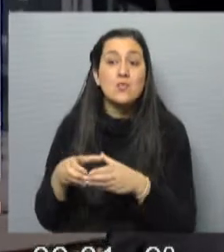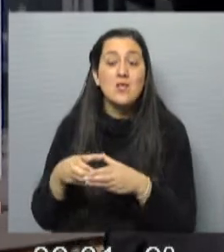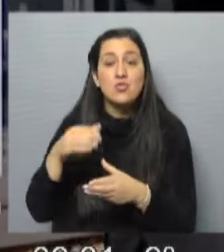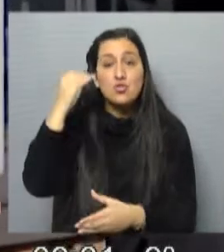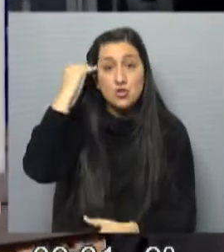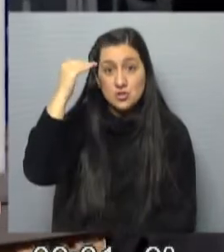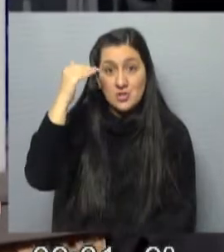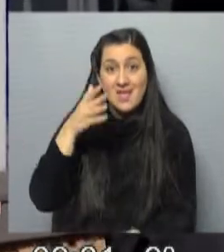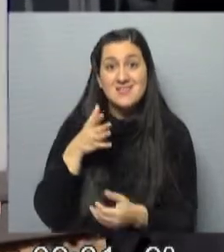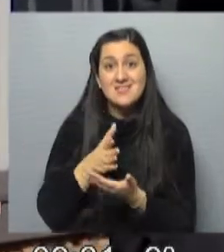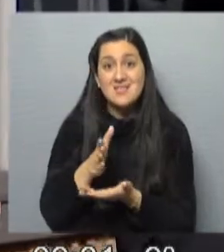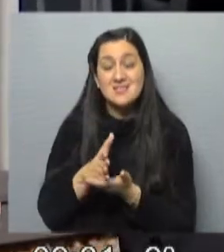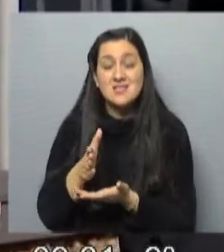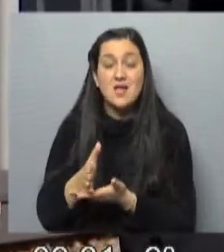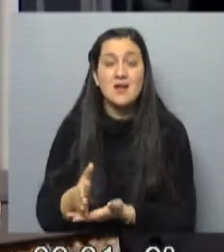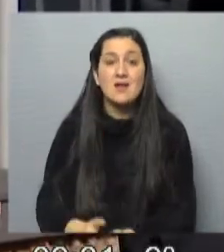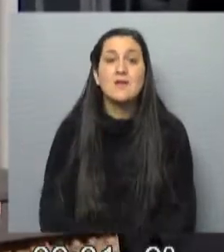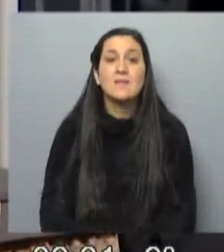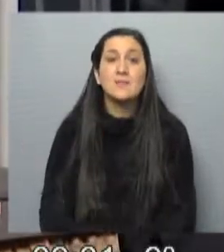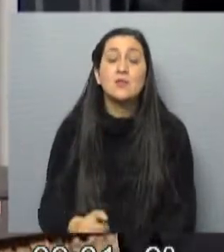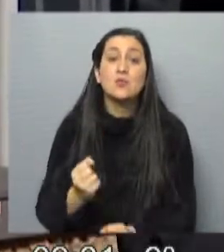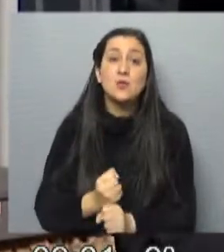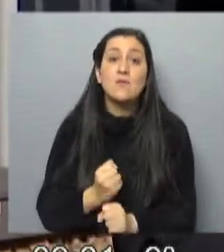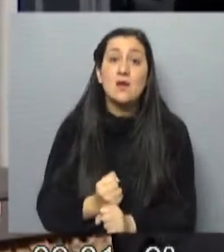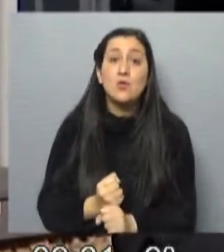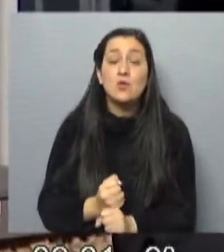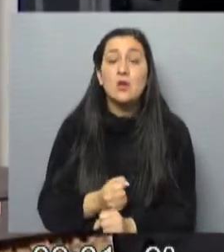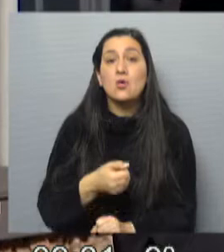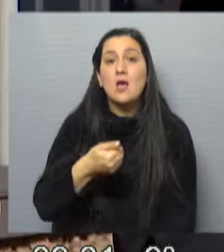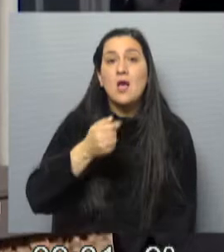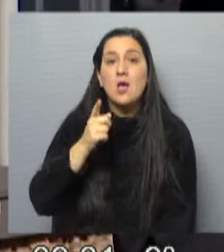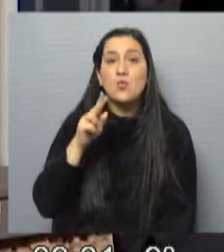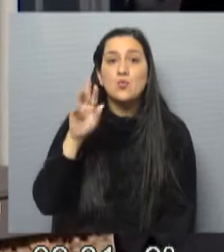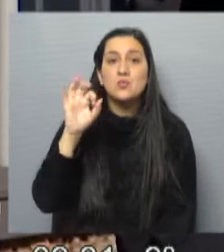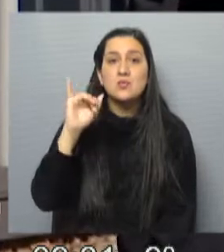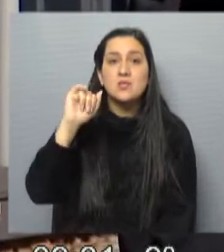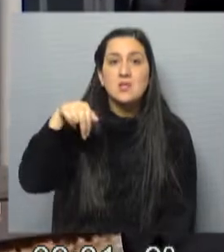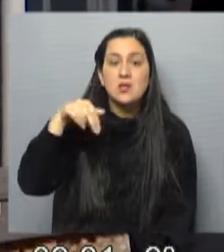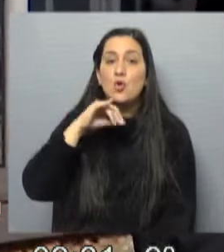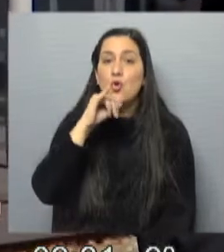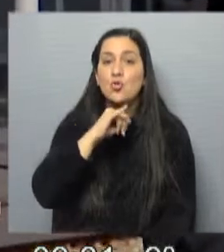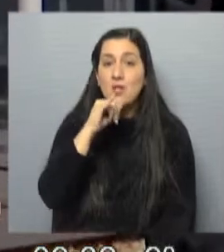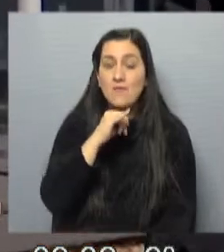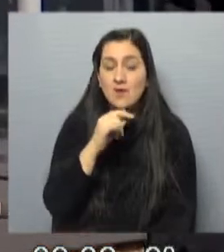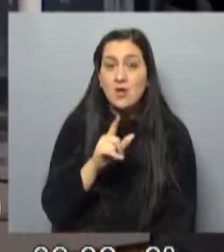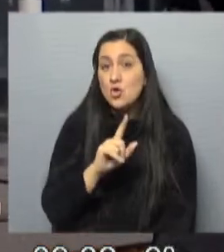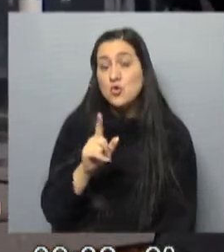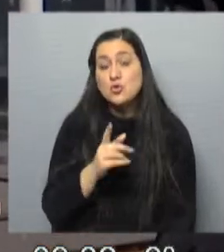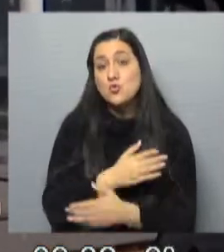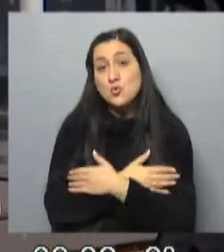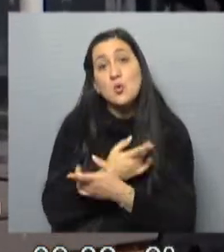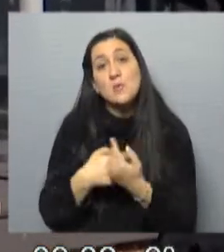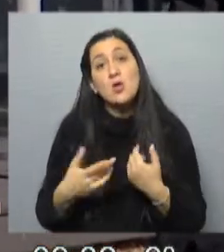que ya no está y que, bueno, parte de sus tareas eran parte de lo que Agustín contaba hoy, ¿no? Entonces, bueno, no sustituye, pero